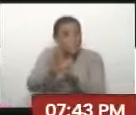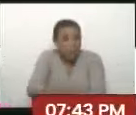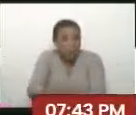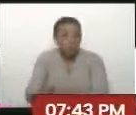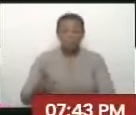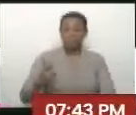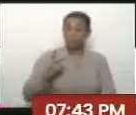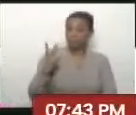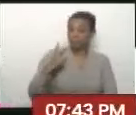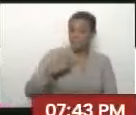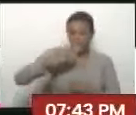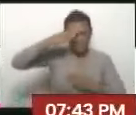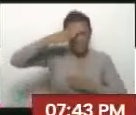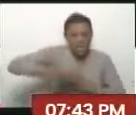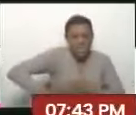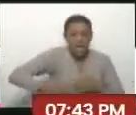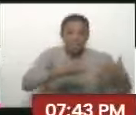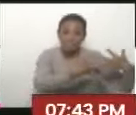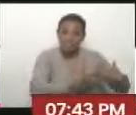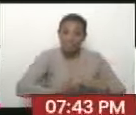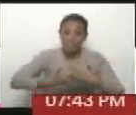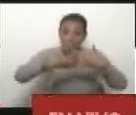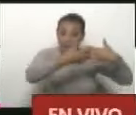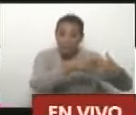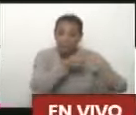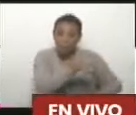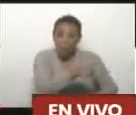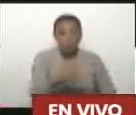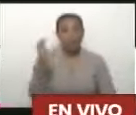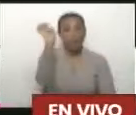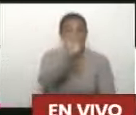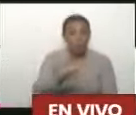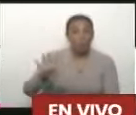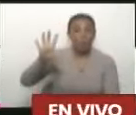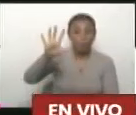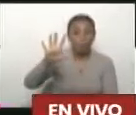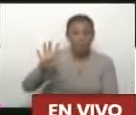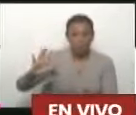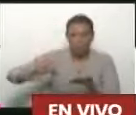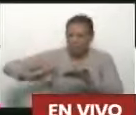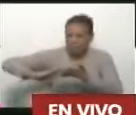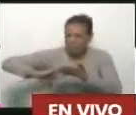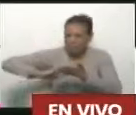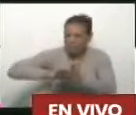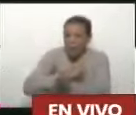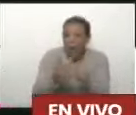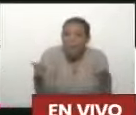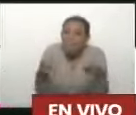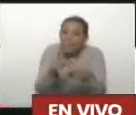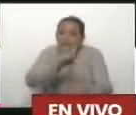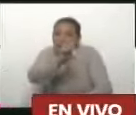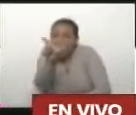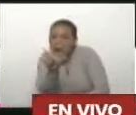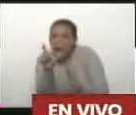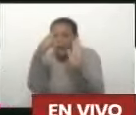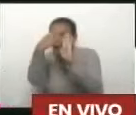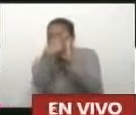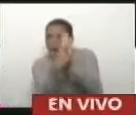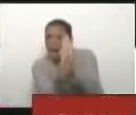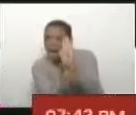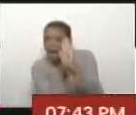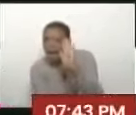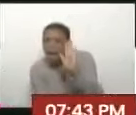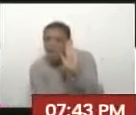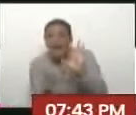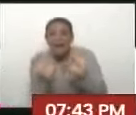diplomático y militar norteamericano y europeo han arrasado la pequeña fra franja de